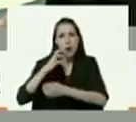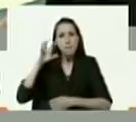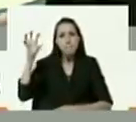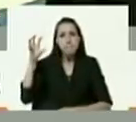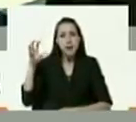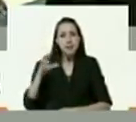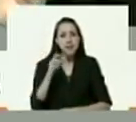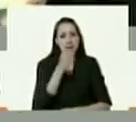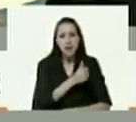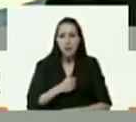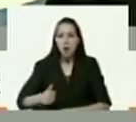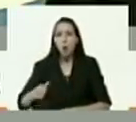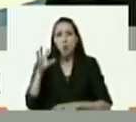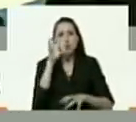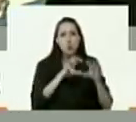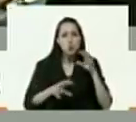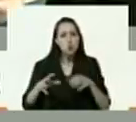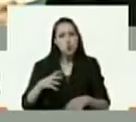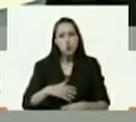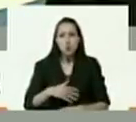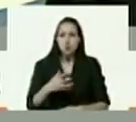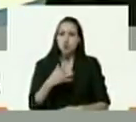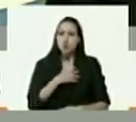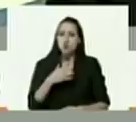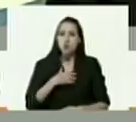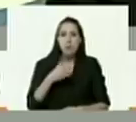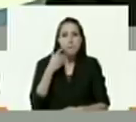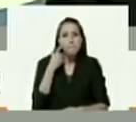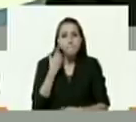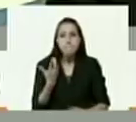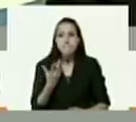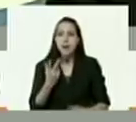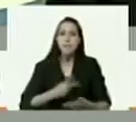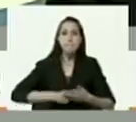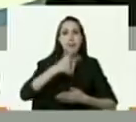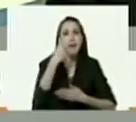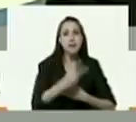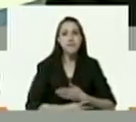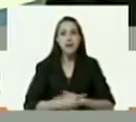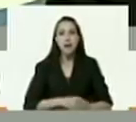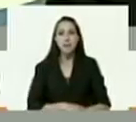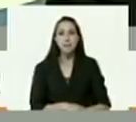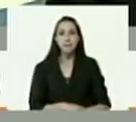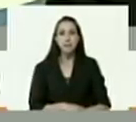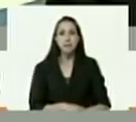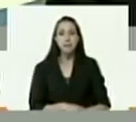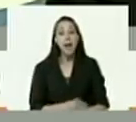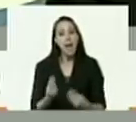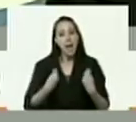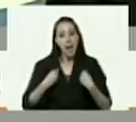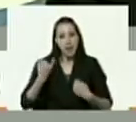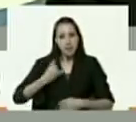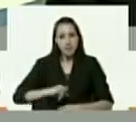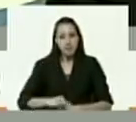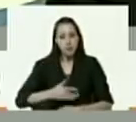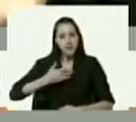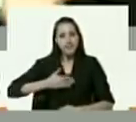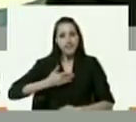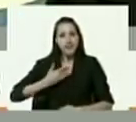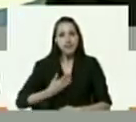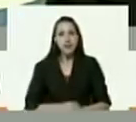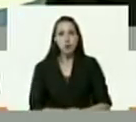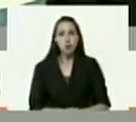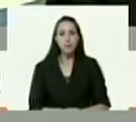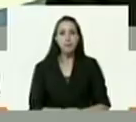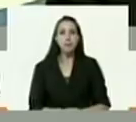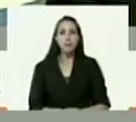no se puede medir, ni predecir, ni planificar, sino hay que vivirlo. Hay que sentirlo, y por